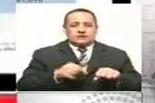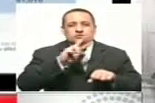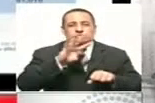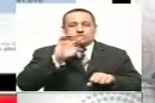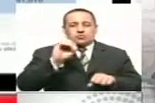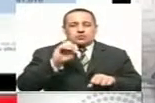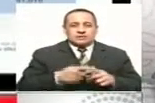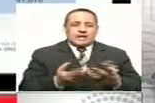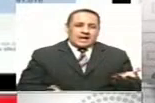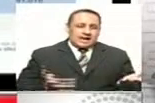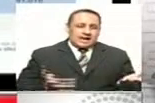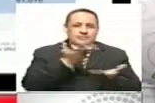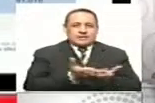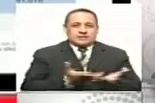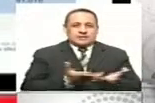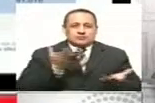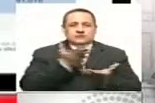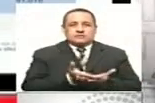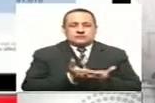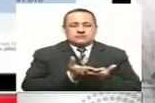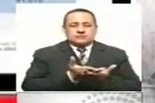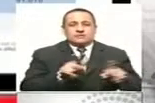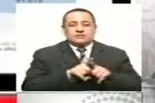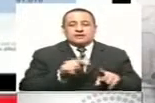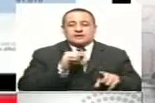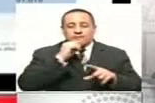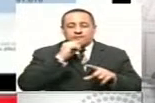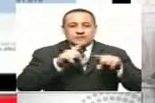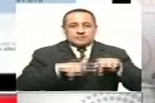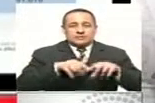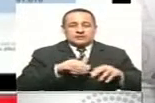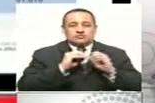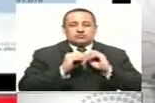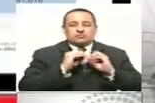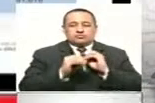18.240 apelaciones que están pendientes, ¿no?